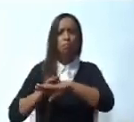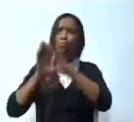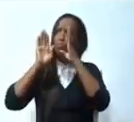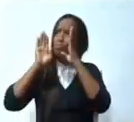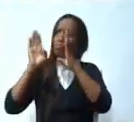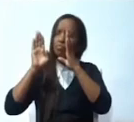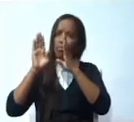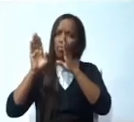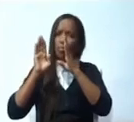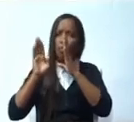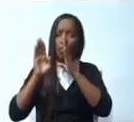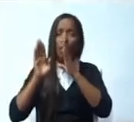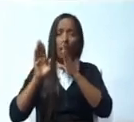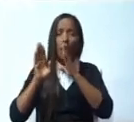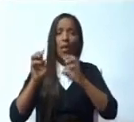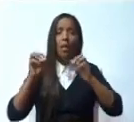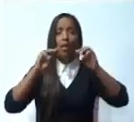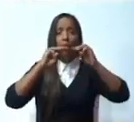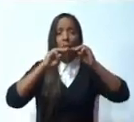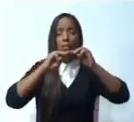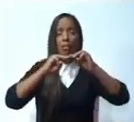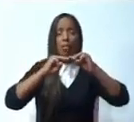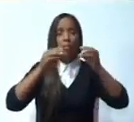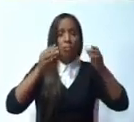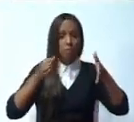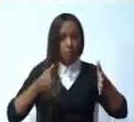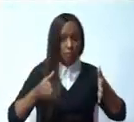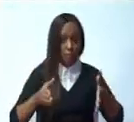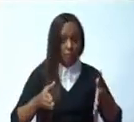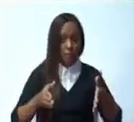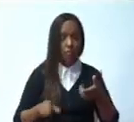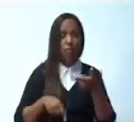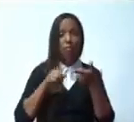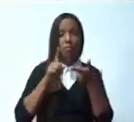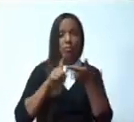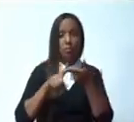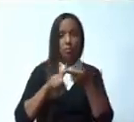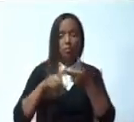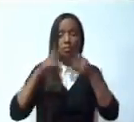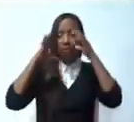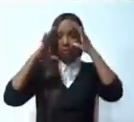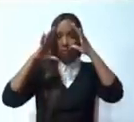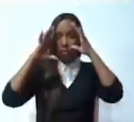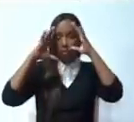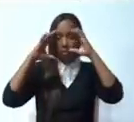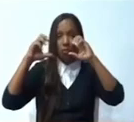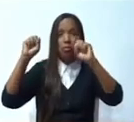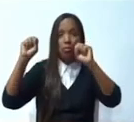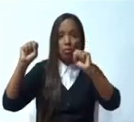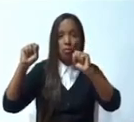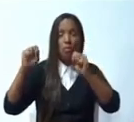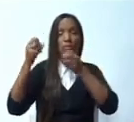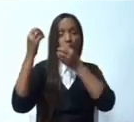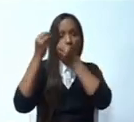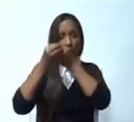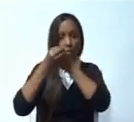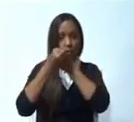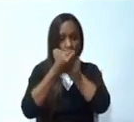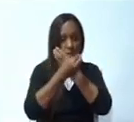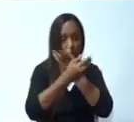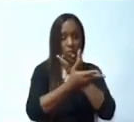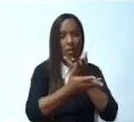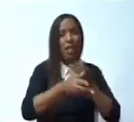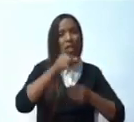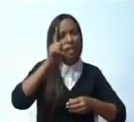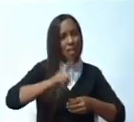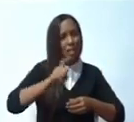República Dominicana, para que agilice lo más pronto posible los trabajos y que este puente